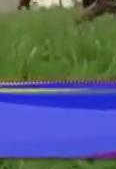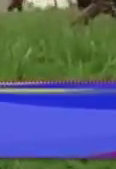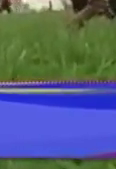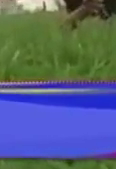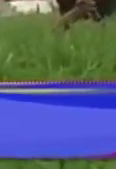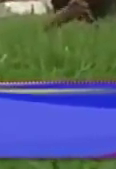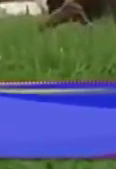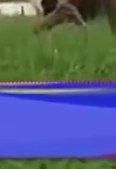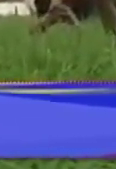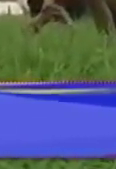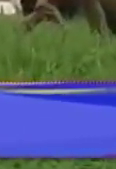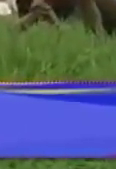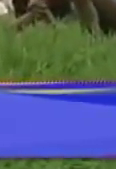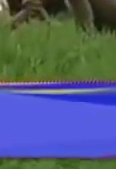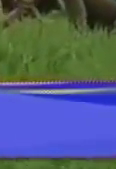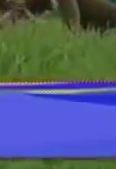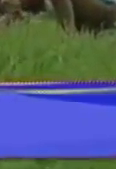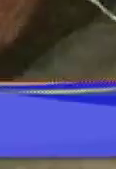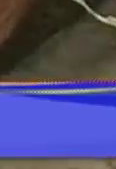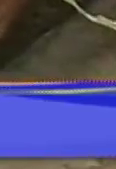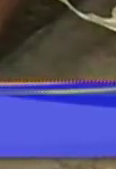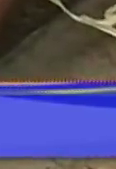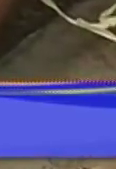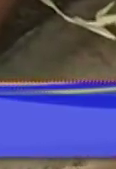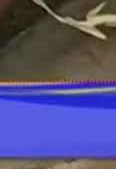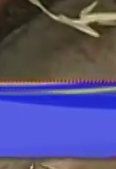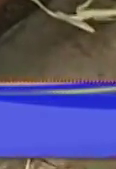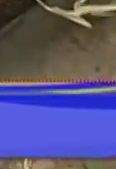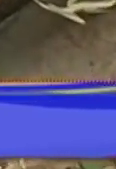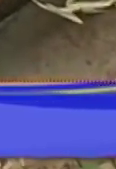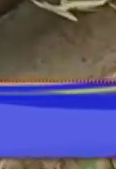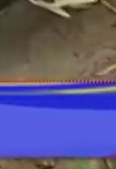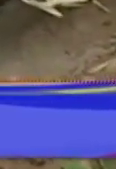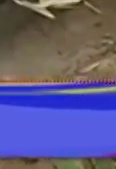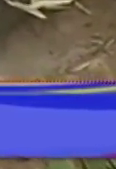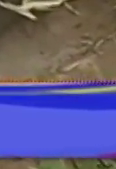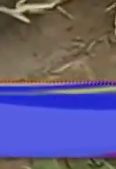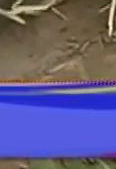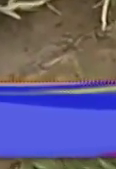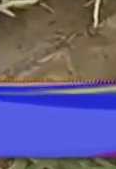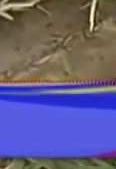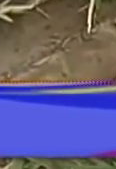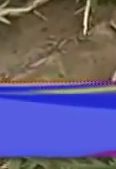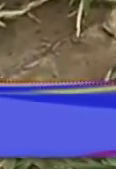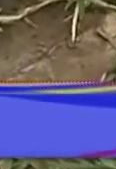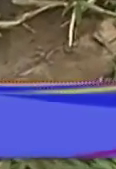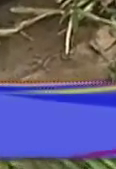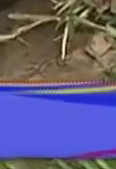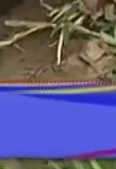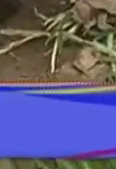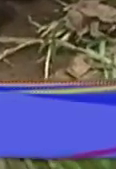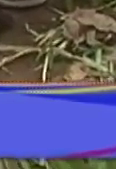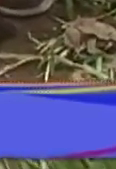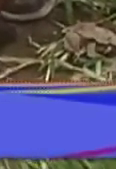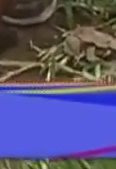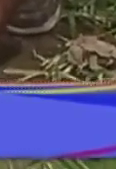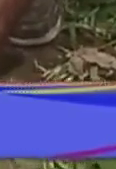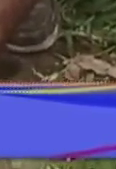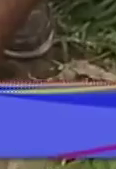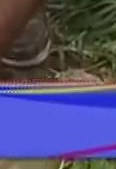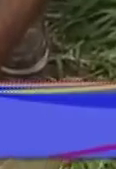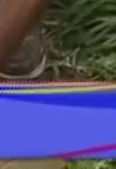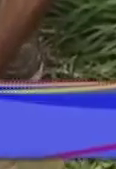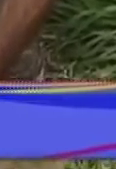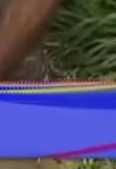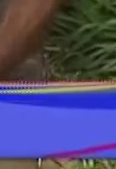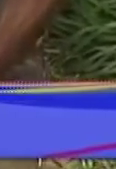comunales, día a día, tarde, noche, de domingo a domingo, realizando estos trabajos para garantizar el derecho de la ciudad y el vivir bien de